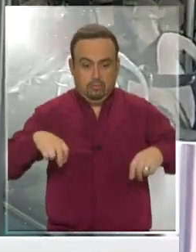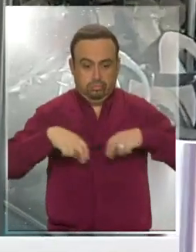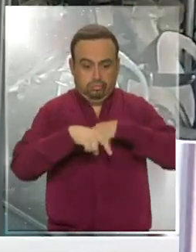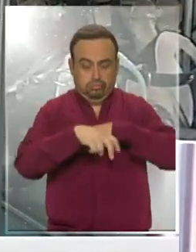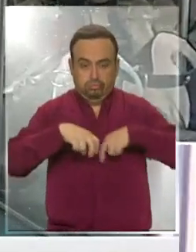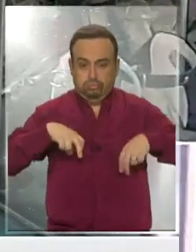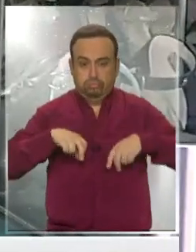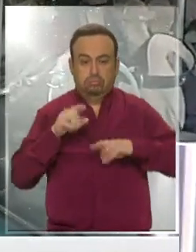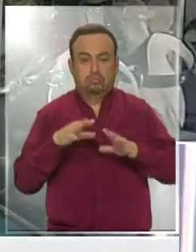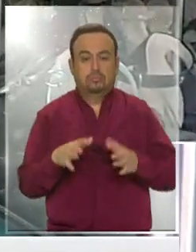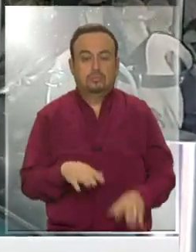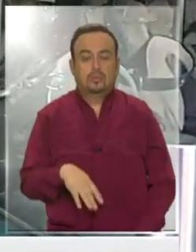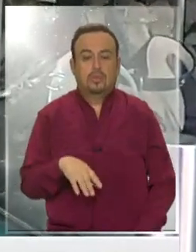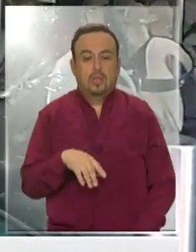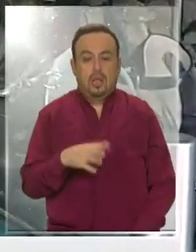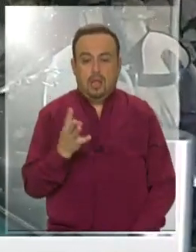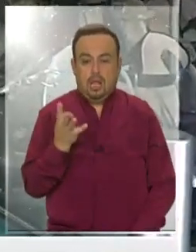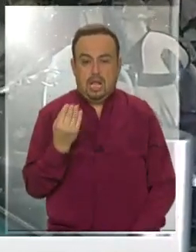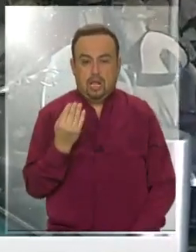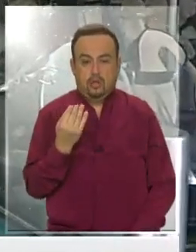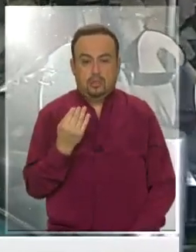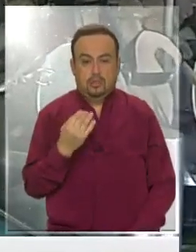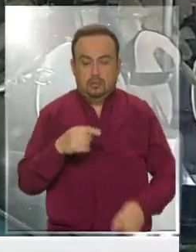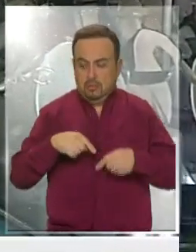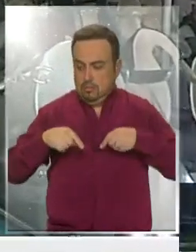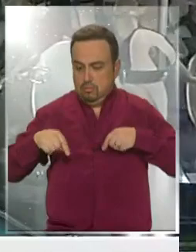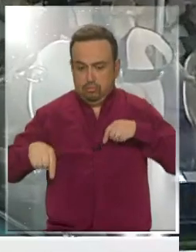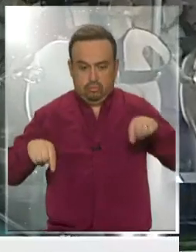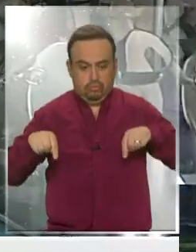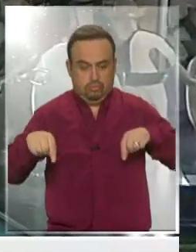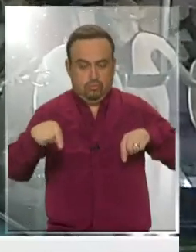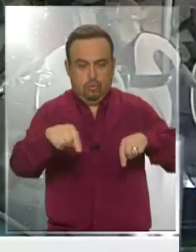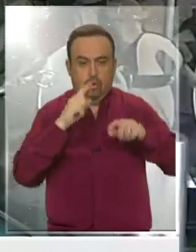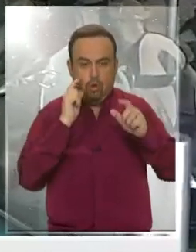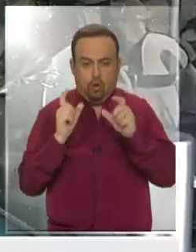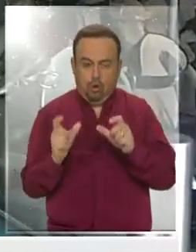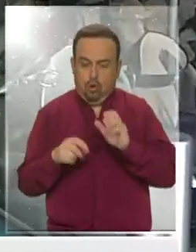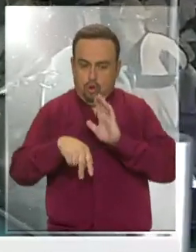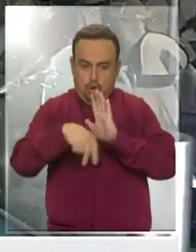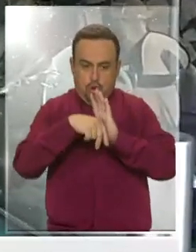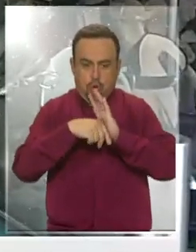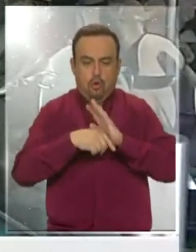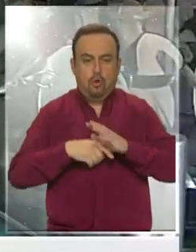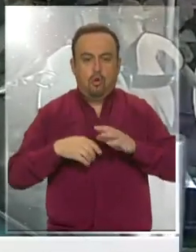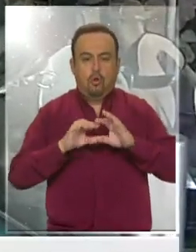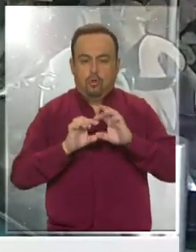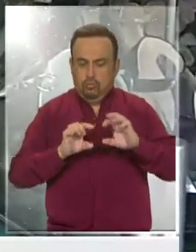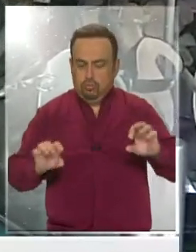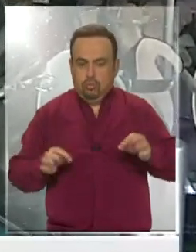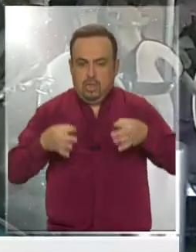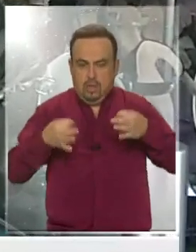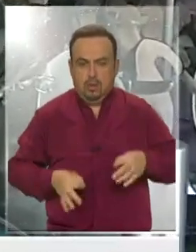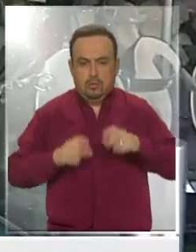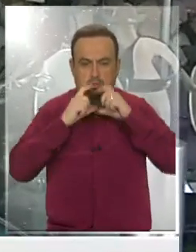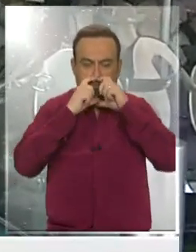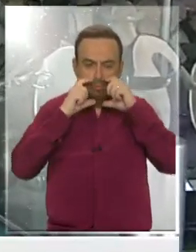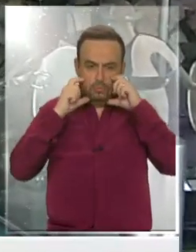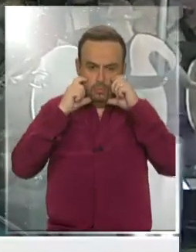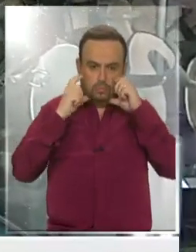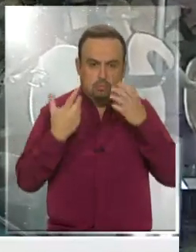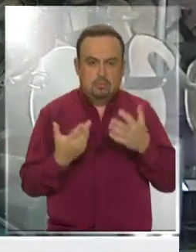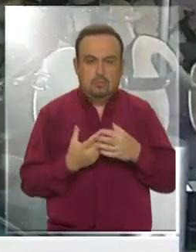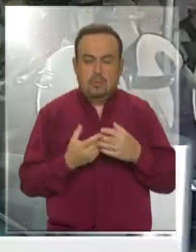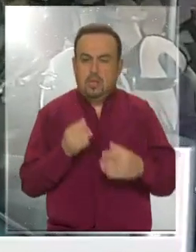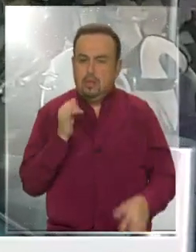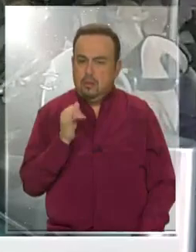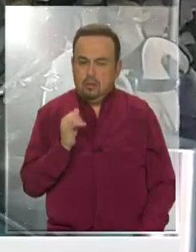de 14 puntos desplegados a lo largo y ancho del Paseo Santa Filomena, es la normativa, la barra de seguridad, el uso de mascarilla,